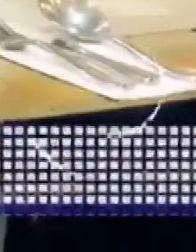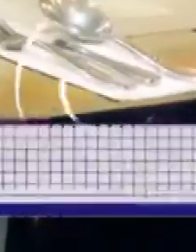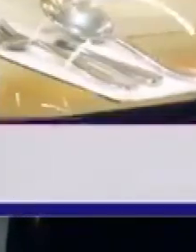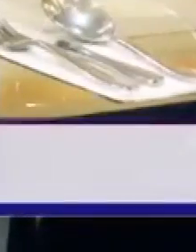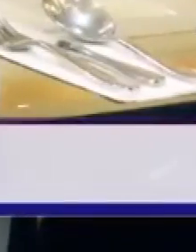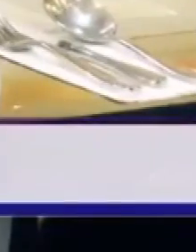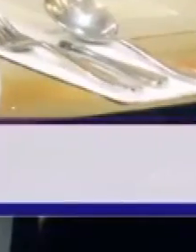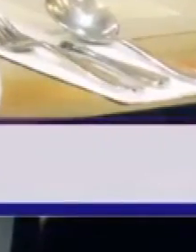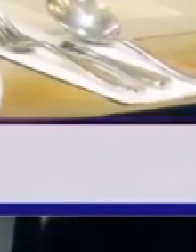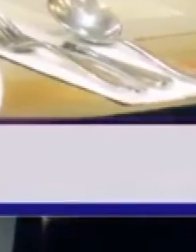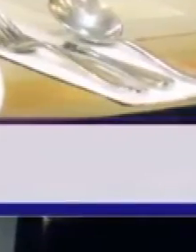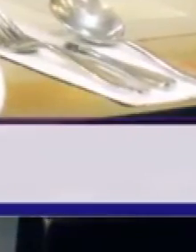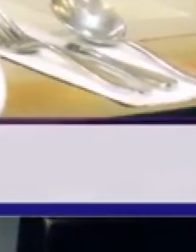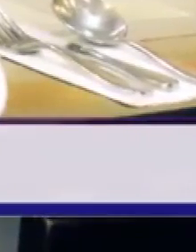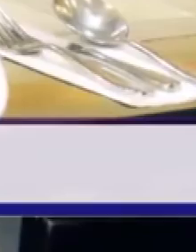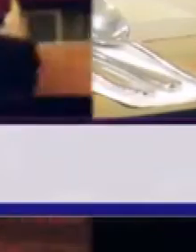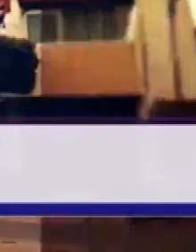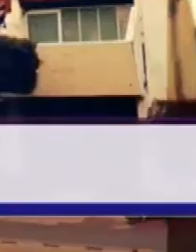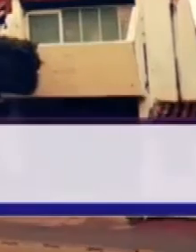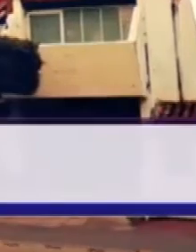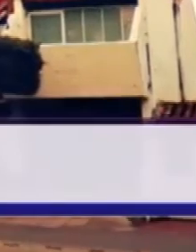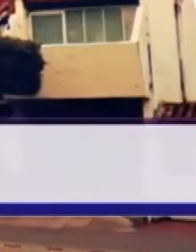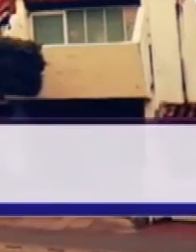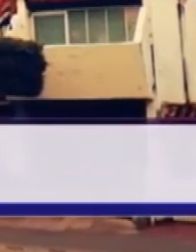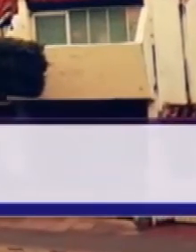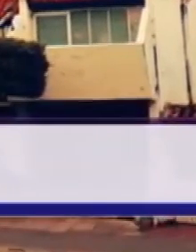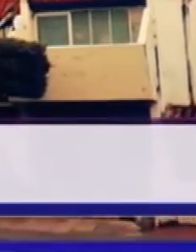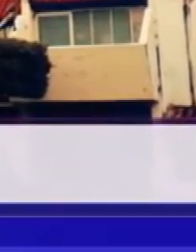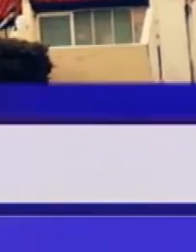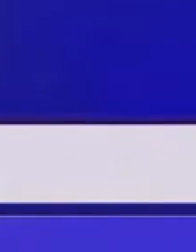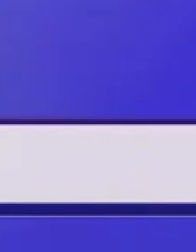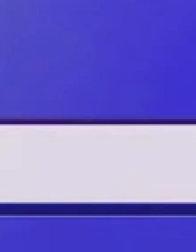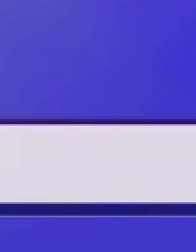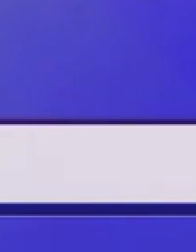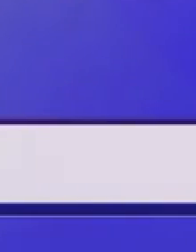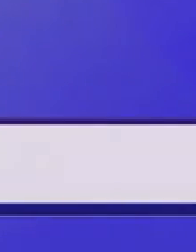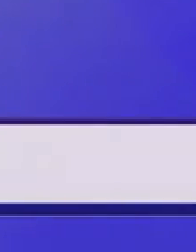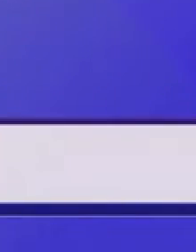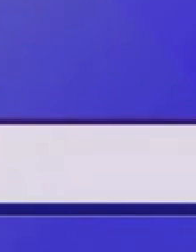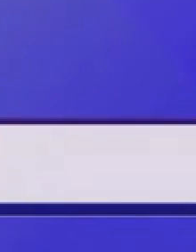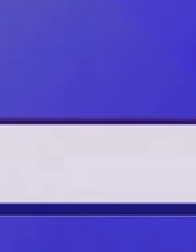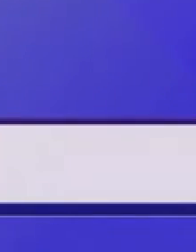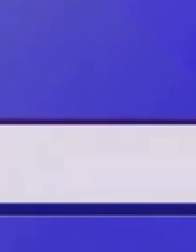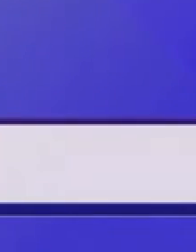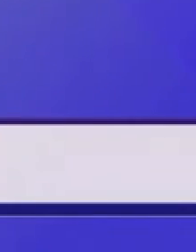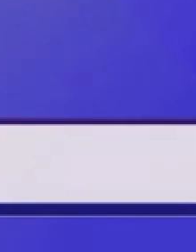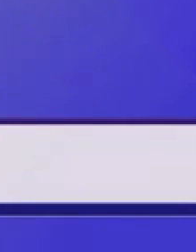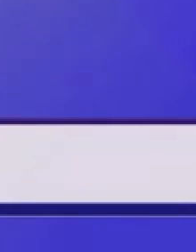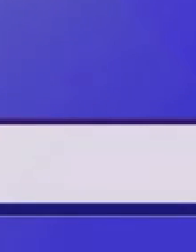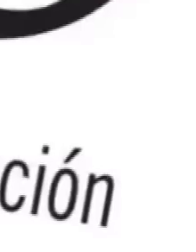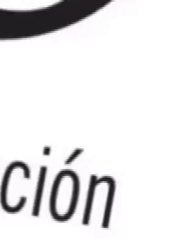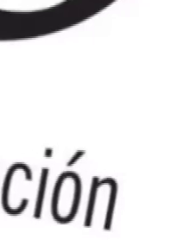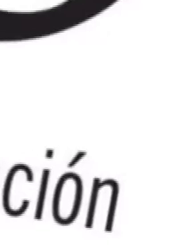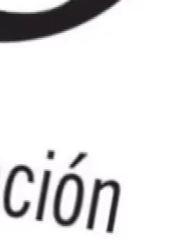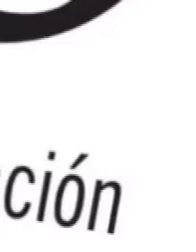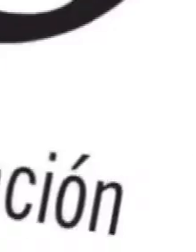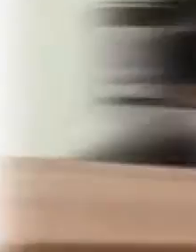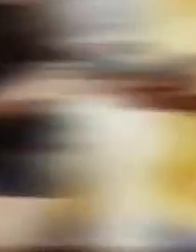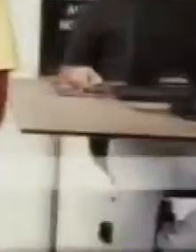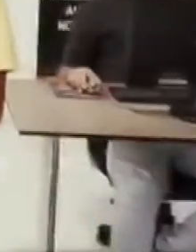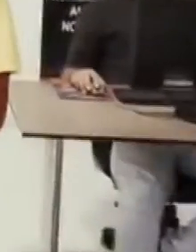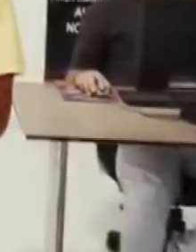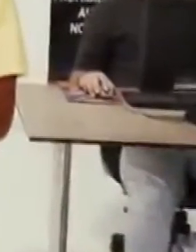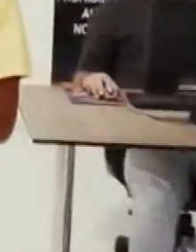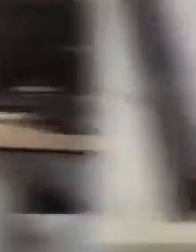la calle 71, número 1809, barrio La Libertad, primer piso del Hotel Millennium. Dusan